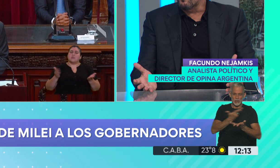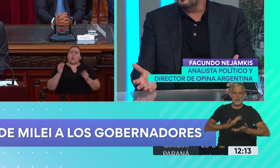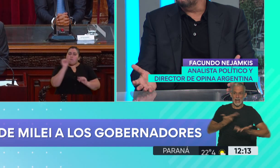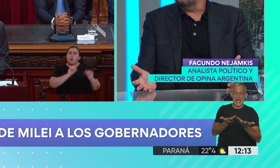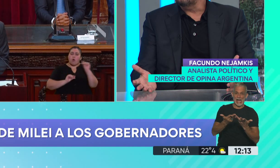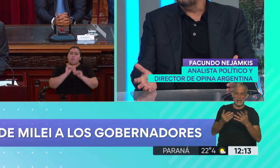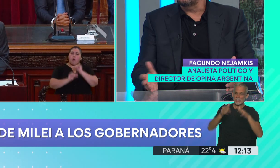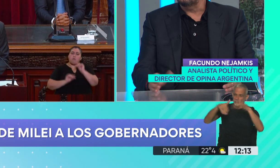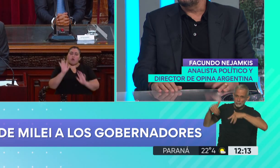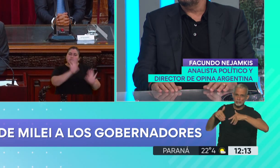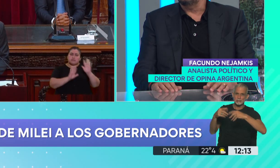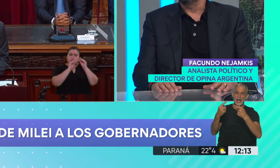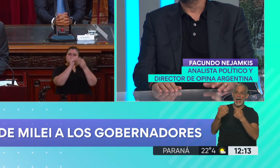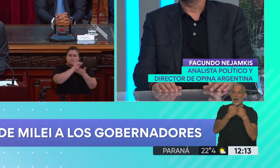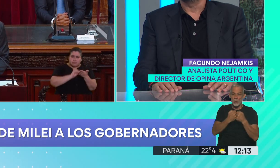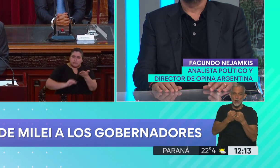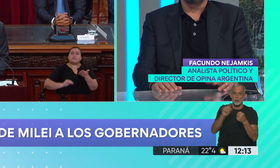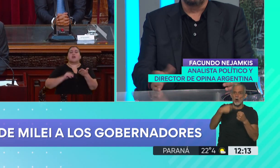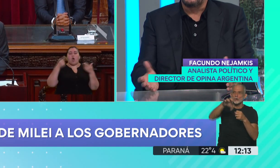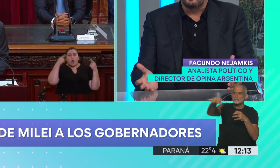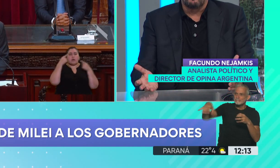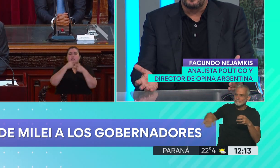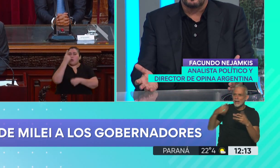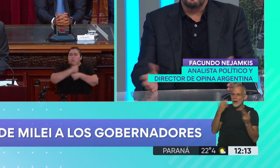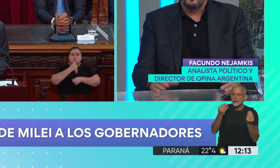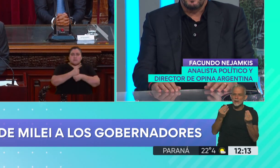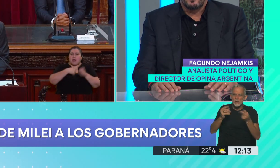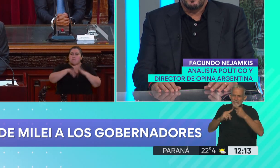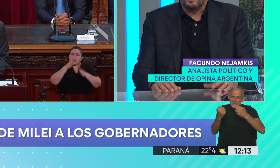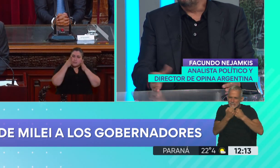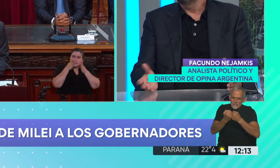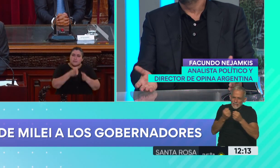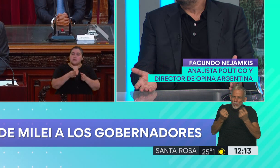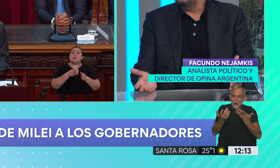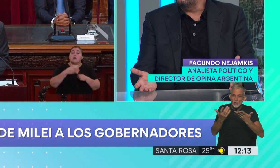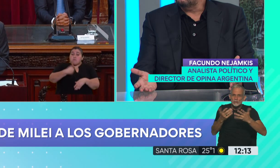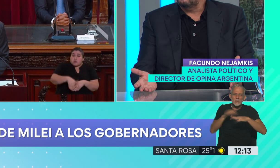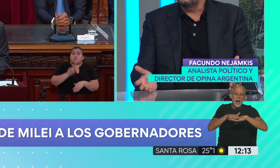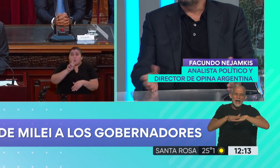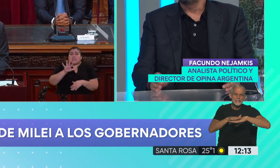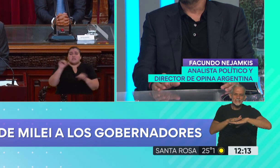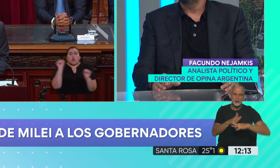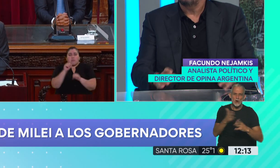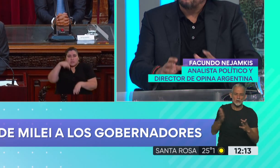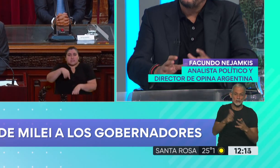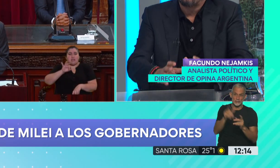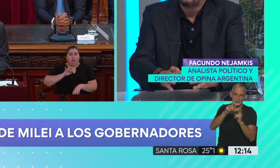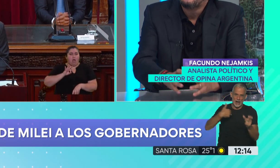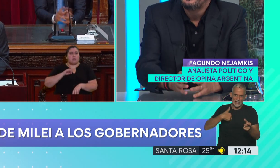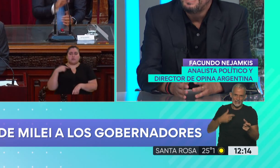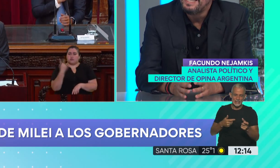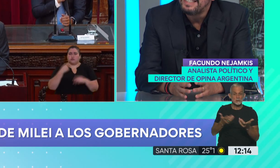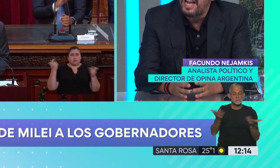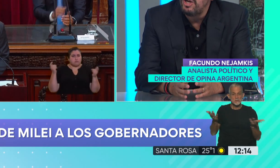un acuerdo con los otros sectores y tratar de definir algunos acuerdos básicos entre los argentinos, que por otra